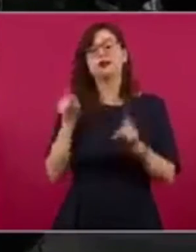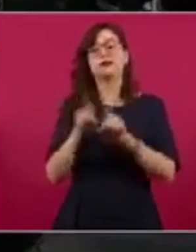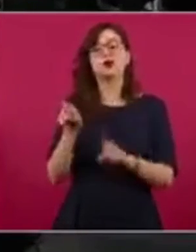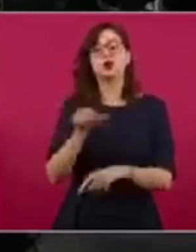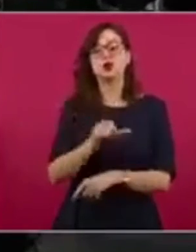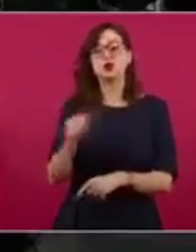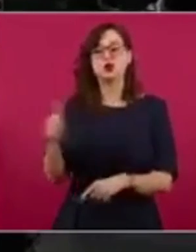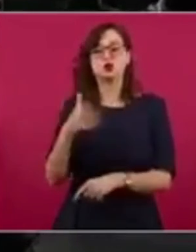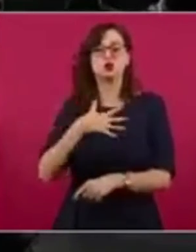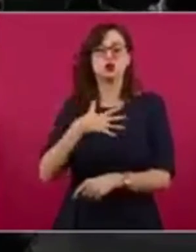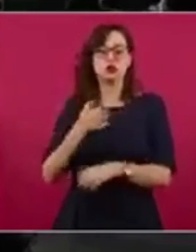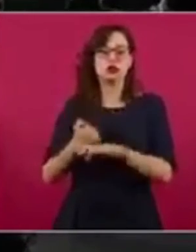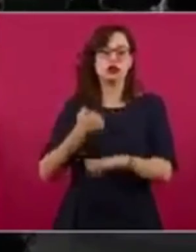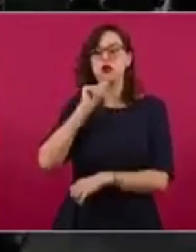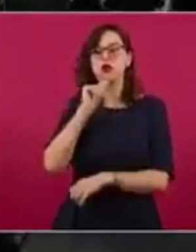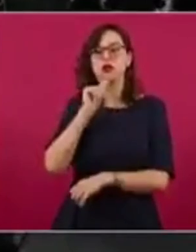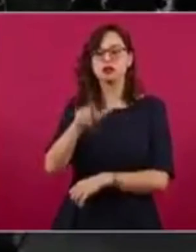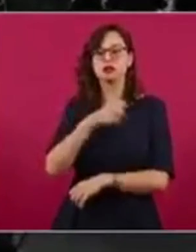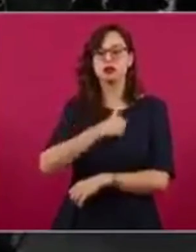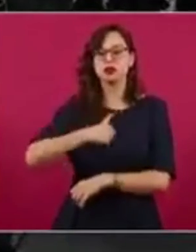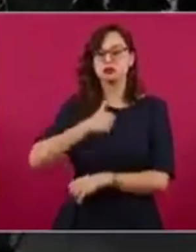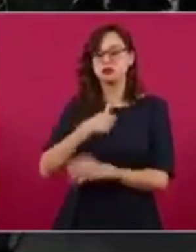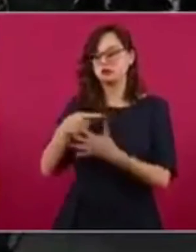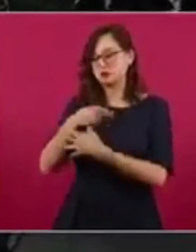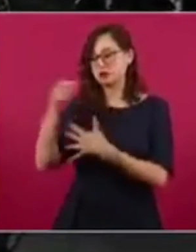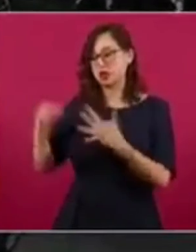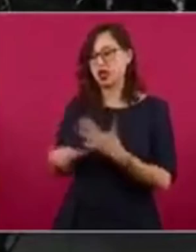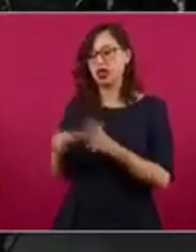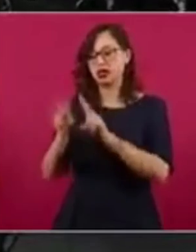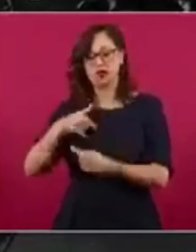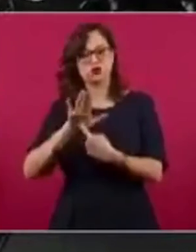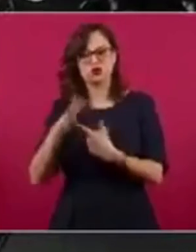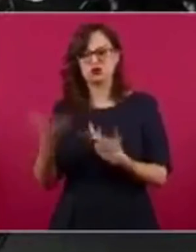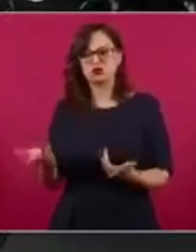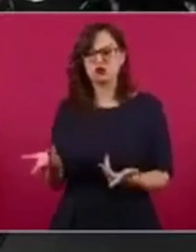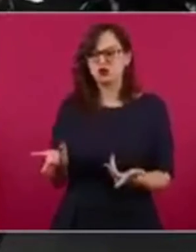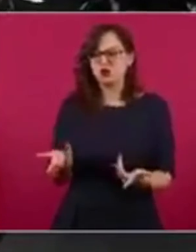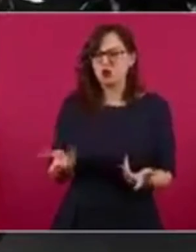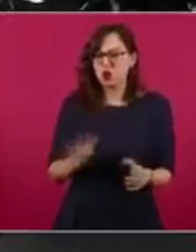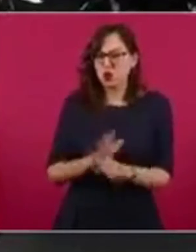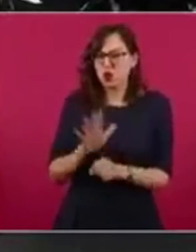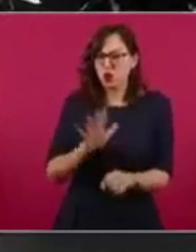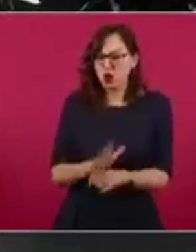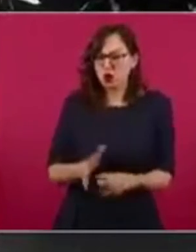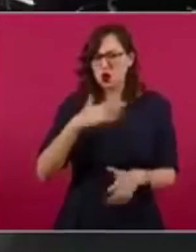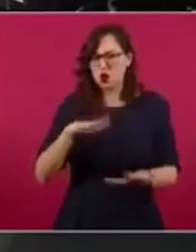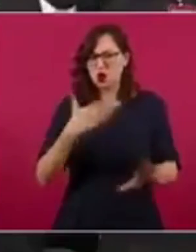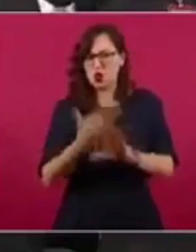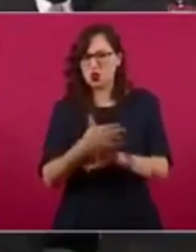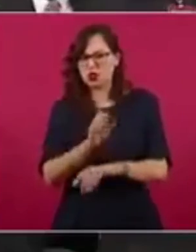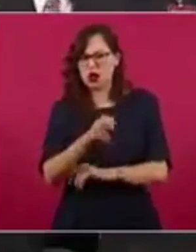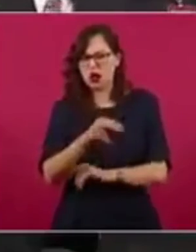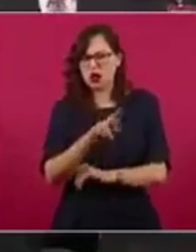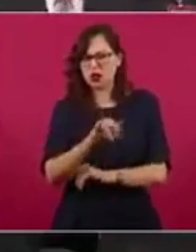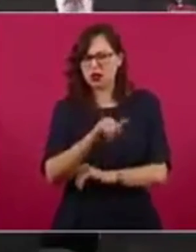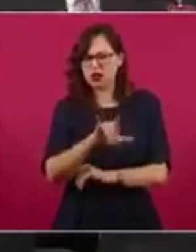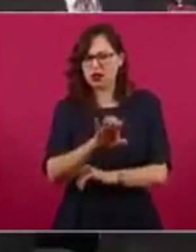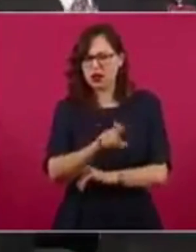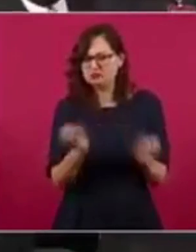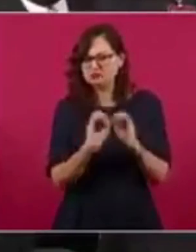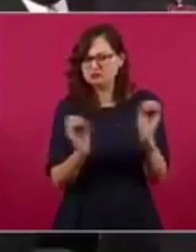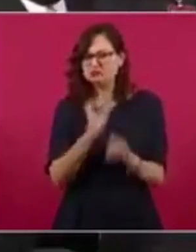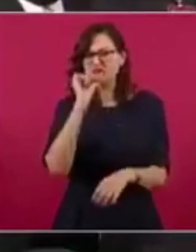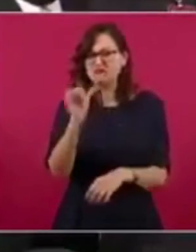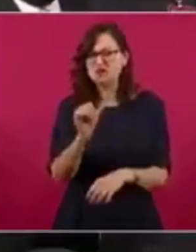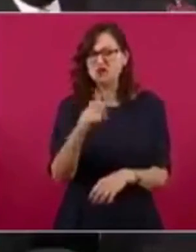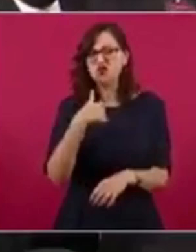pasa en mi estado, que es Jalisco. Esos fueron los cuatro temas que yo expuse, por lo que yo pido nuevamente, de la manera más humilde y